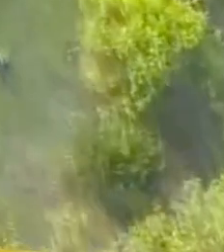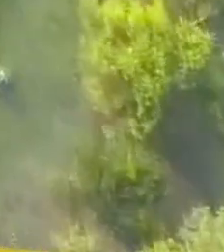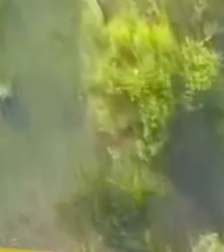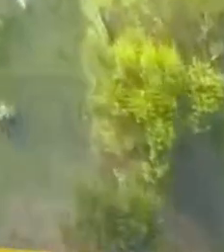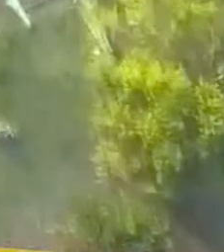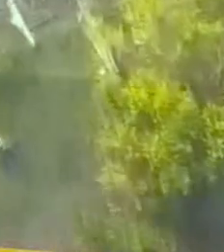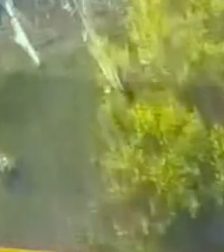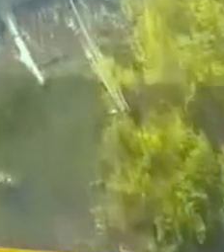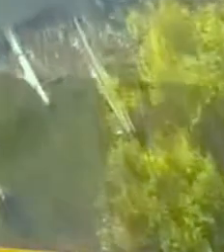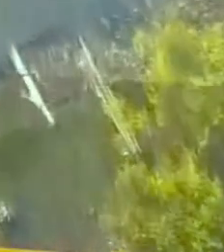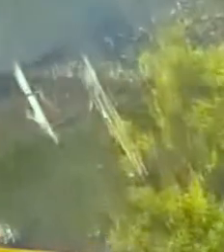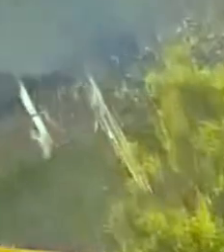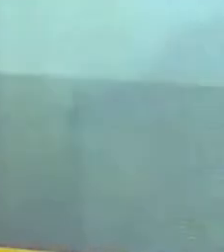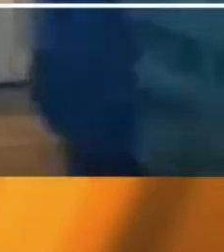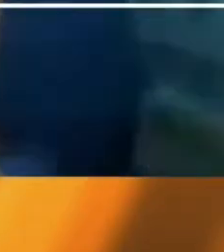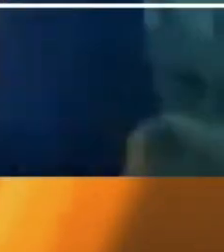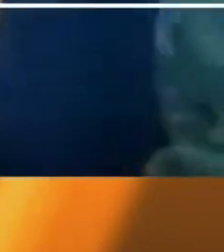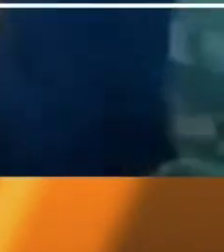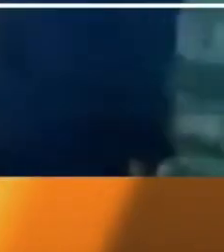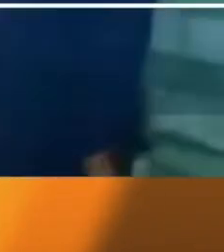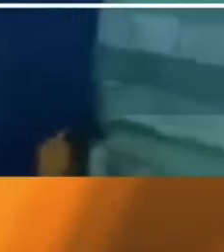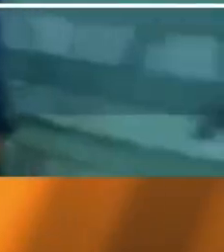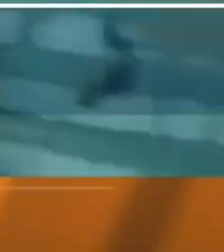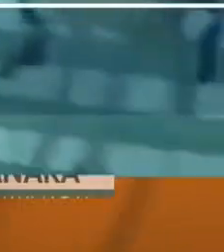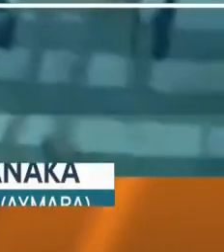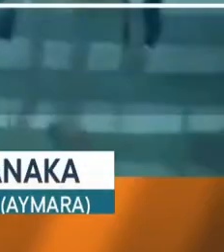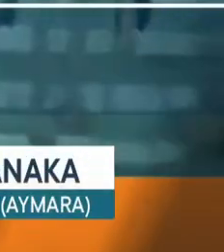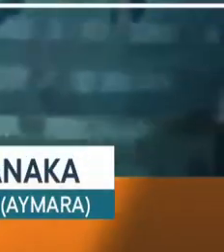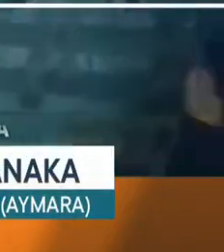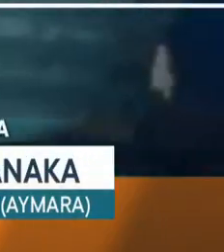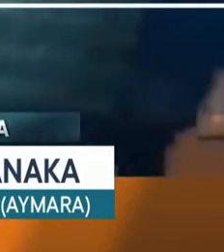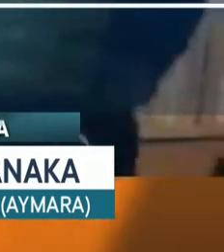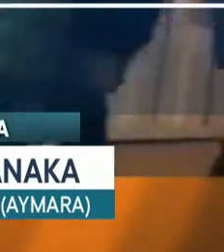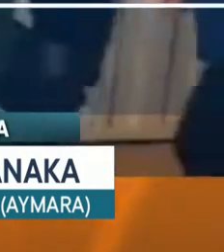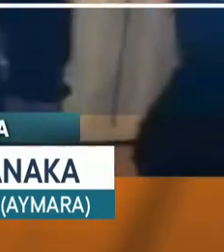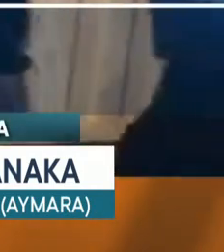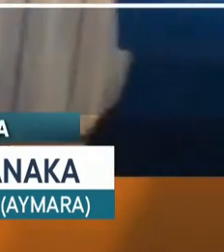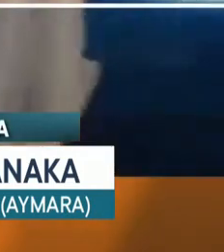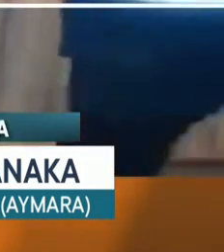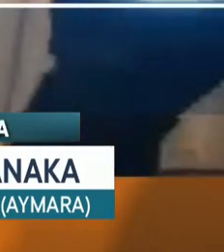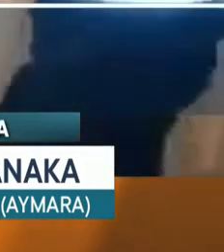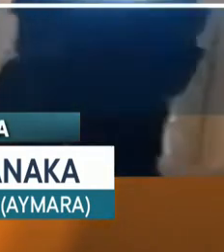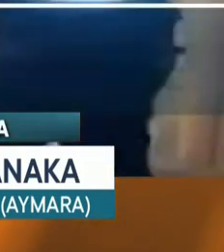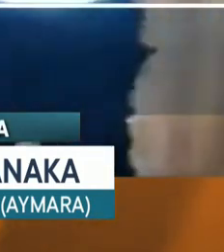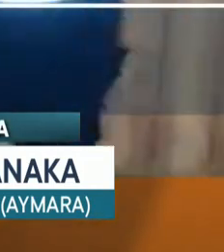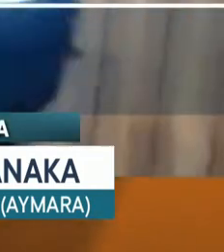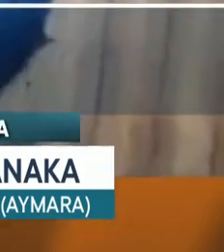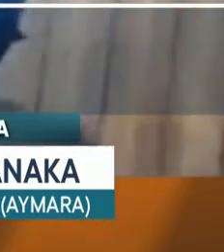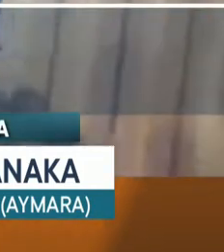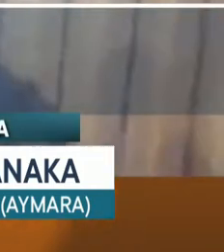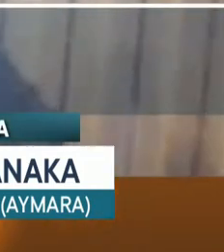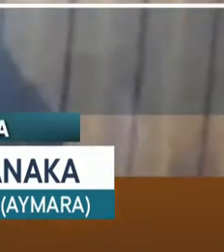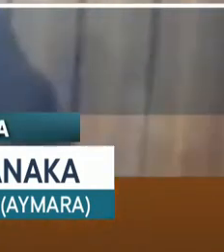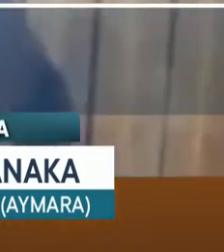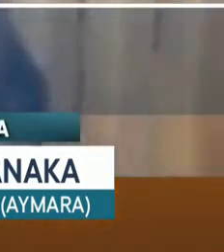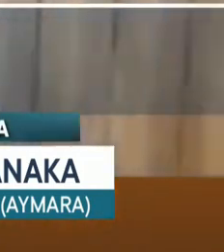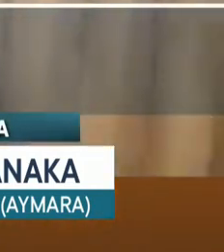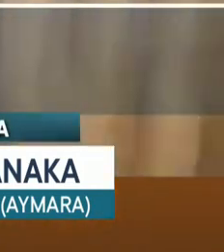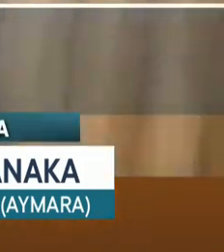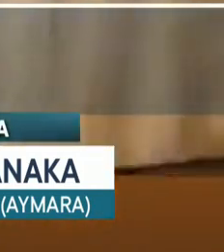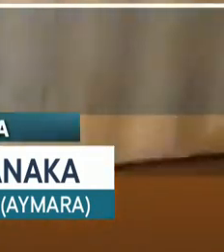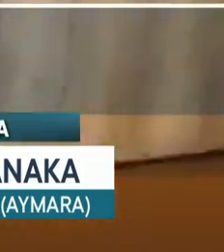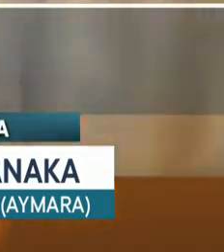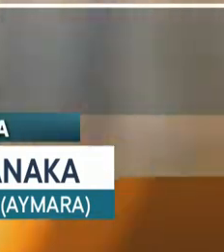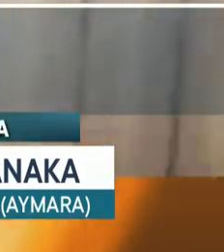Kuyakanaka, Hichakuchayat, Hatawina, Campiwa, Kayanta, Pjanyani, Ukamahaika, Sulika, Soikama, Puret, Apjanyani, Patakatunka, Marakachiri,